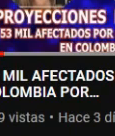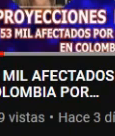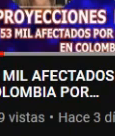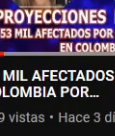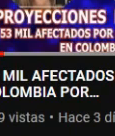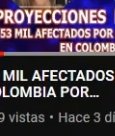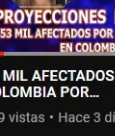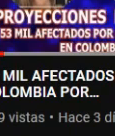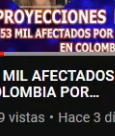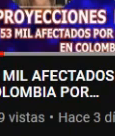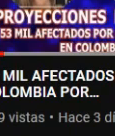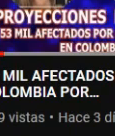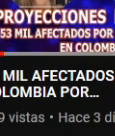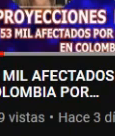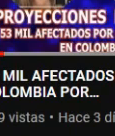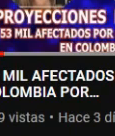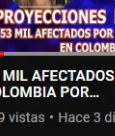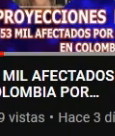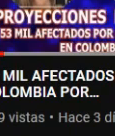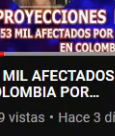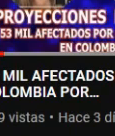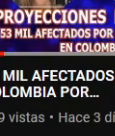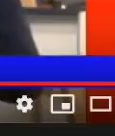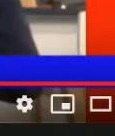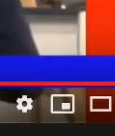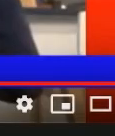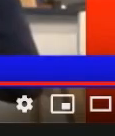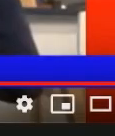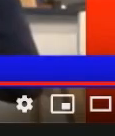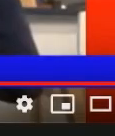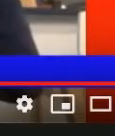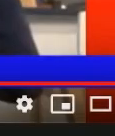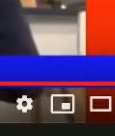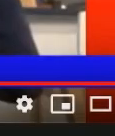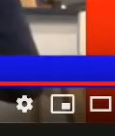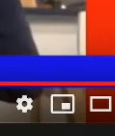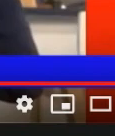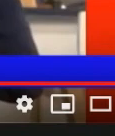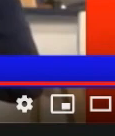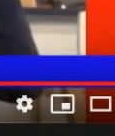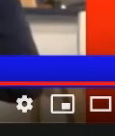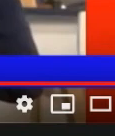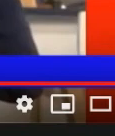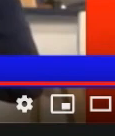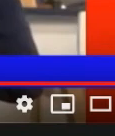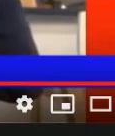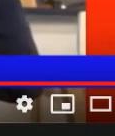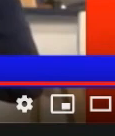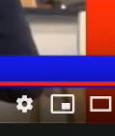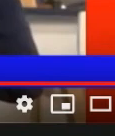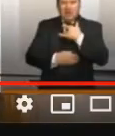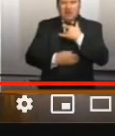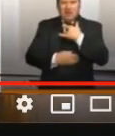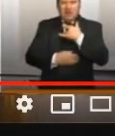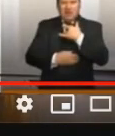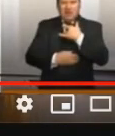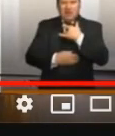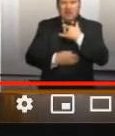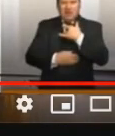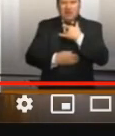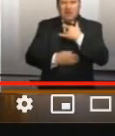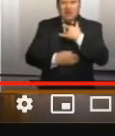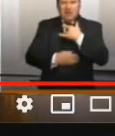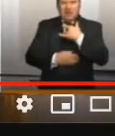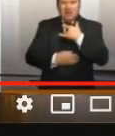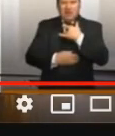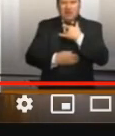claramente de hacia dónde va a ir el dinero. Y aquí lo están ratificando, Claudia López lo está ratificando, que ese dinero va para los bancos. Ya se habla